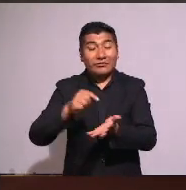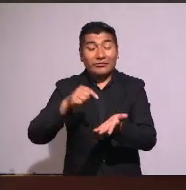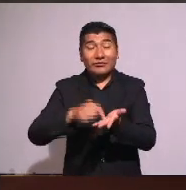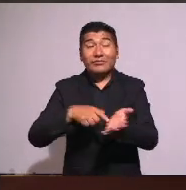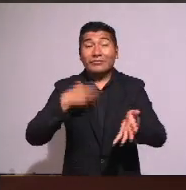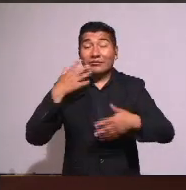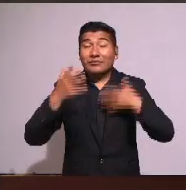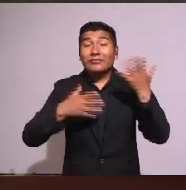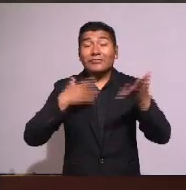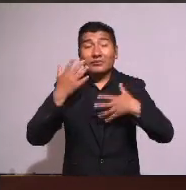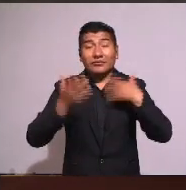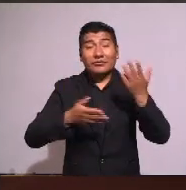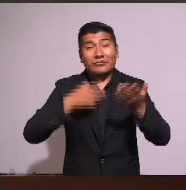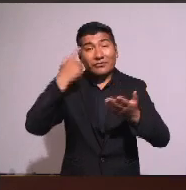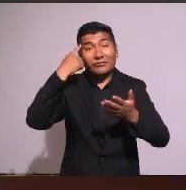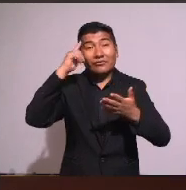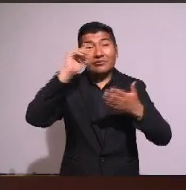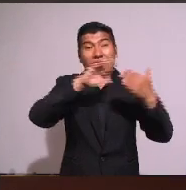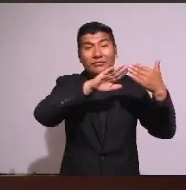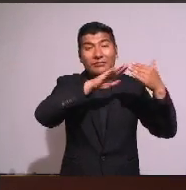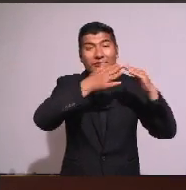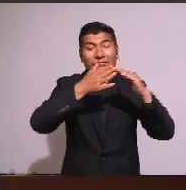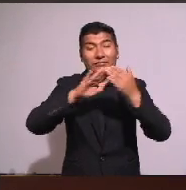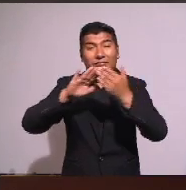gozo y alegría para el pueblo.